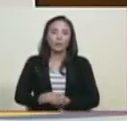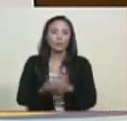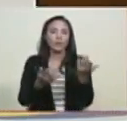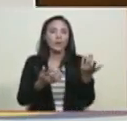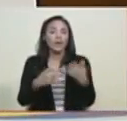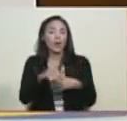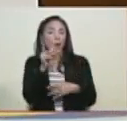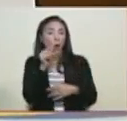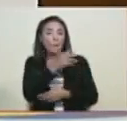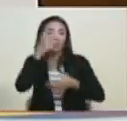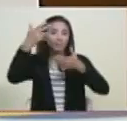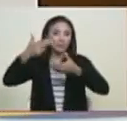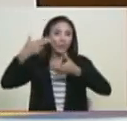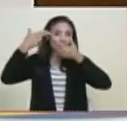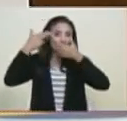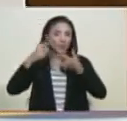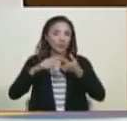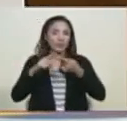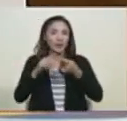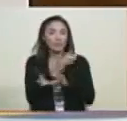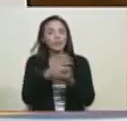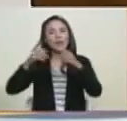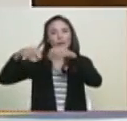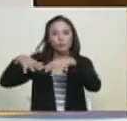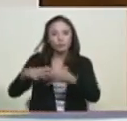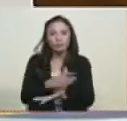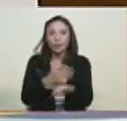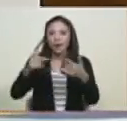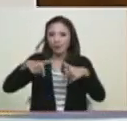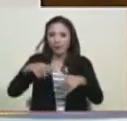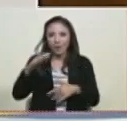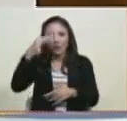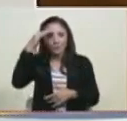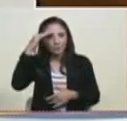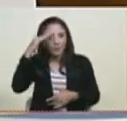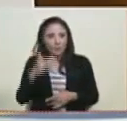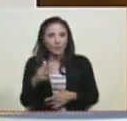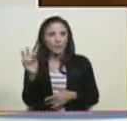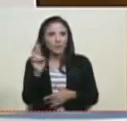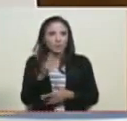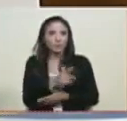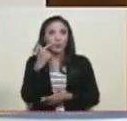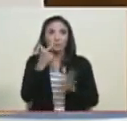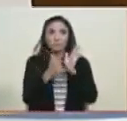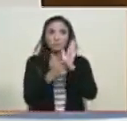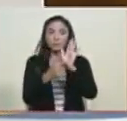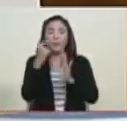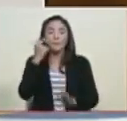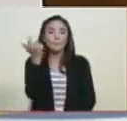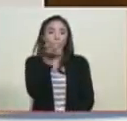terrorista, retirado Osvaldo Valentín García Paloma. Por favor, reproducir